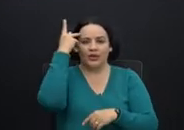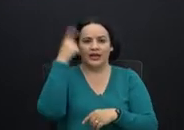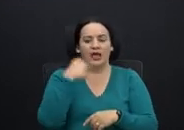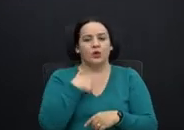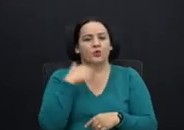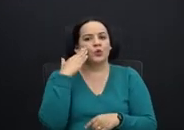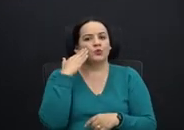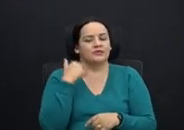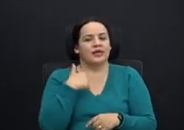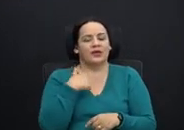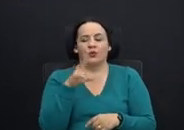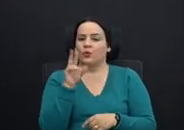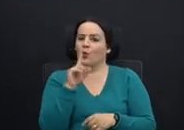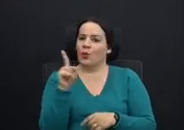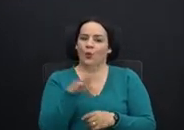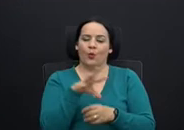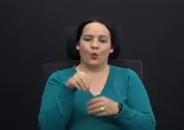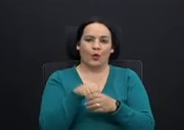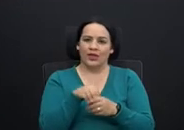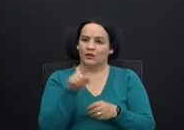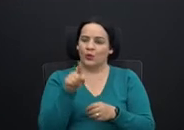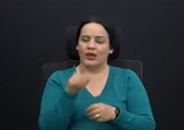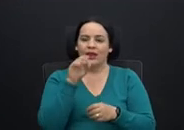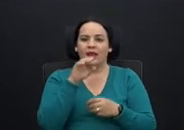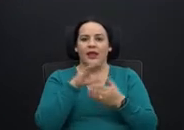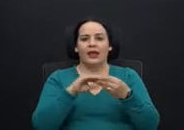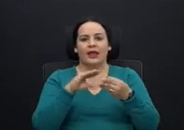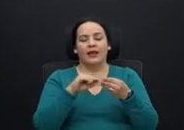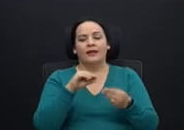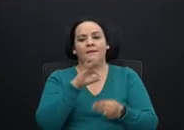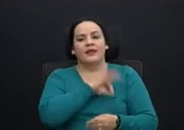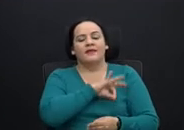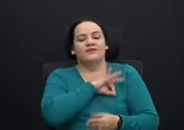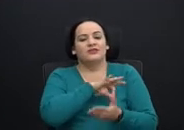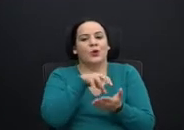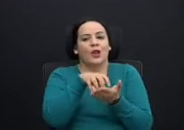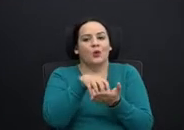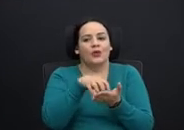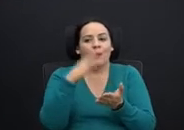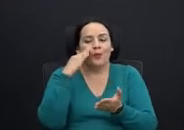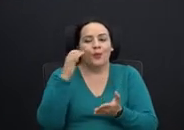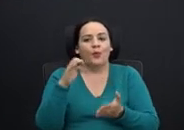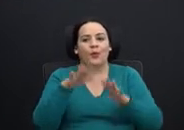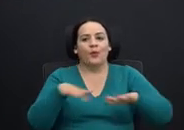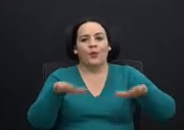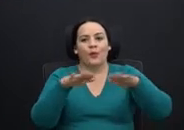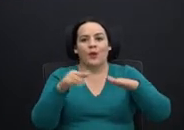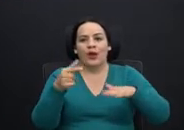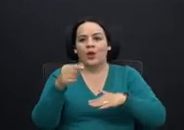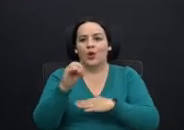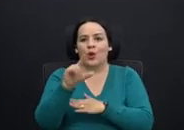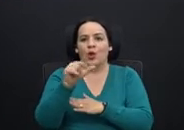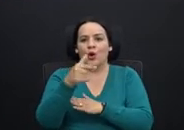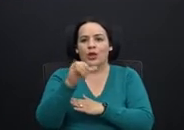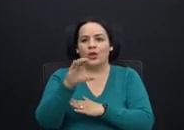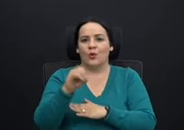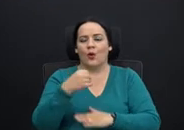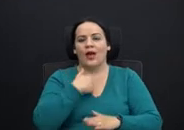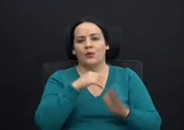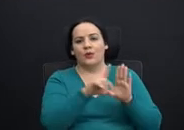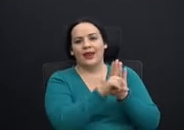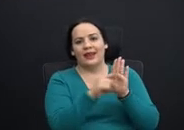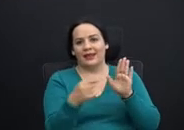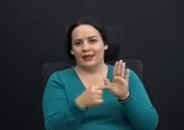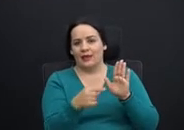cuento del beneficio de la deuda del sector geológico, porque hay una ley que prohíbe la minería y nosotros nos apegamos a esa